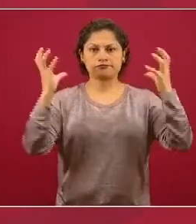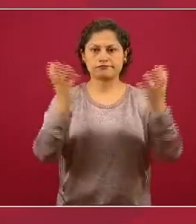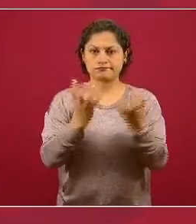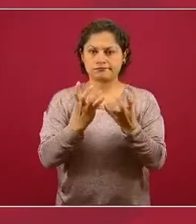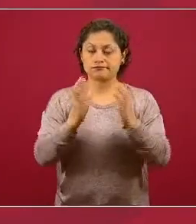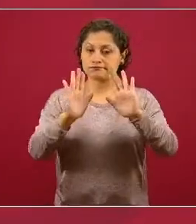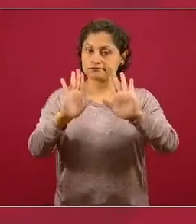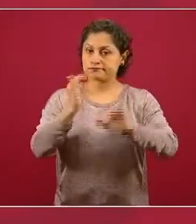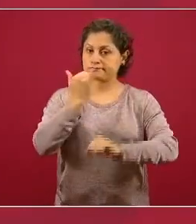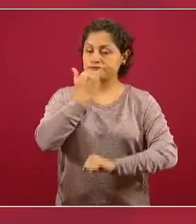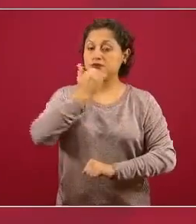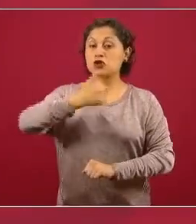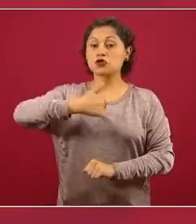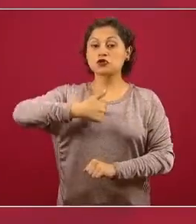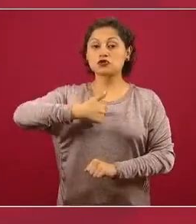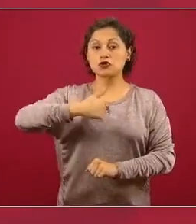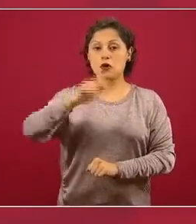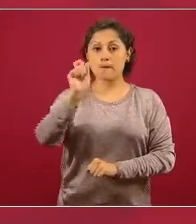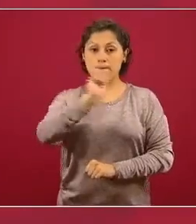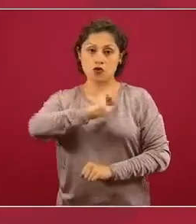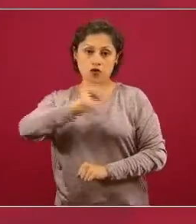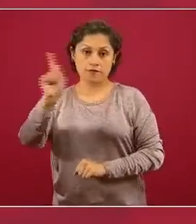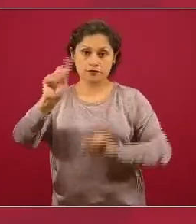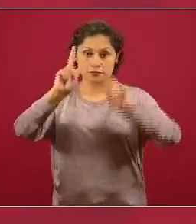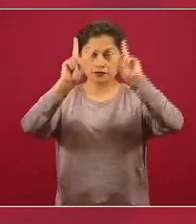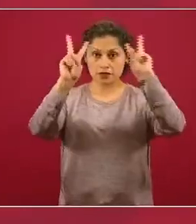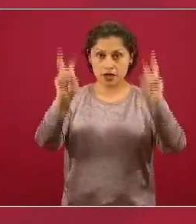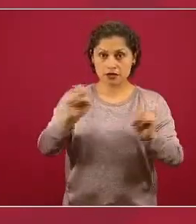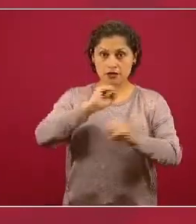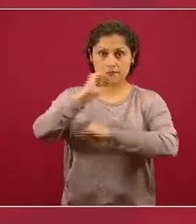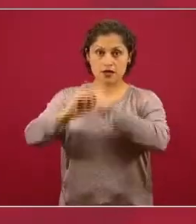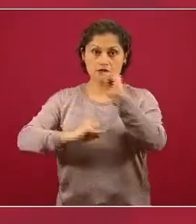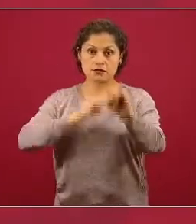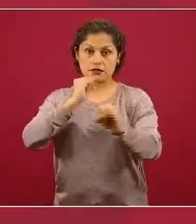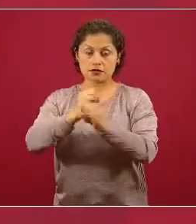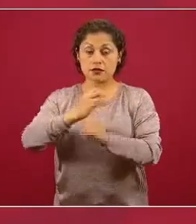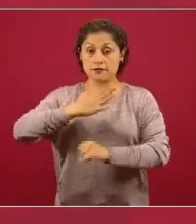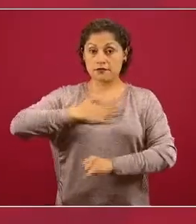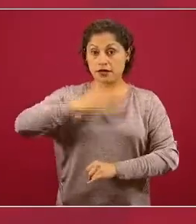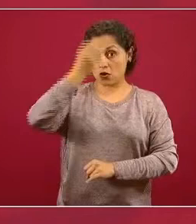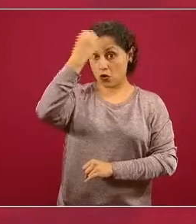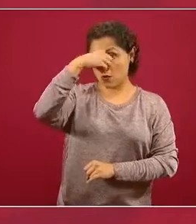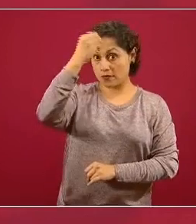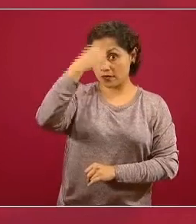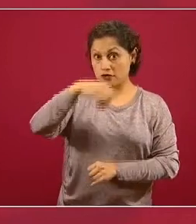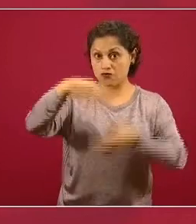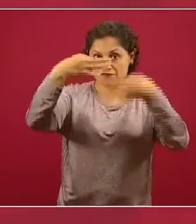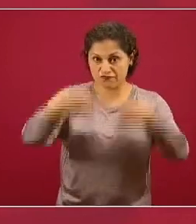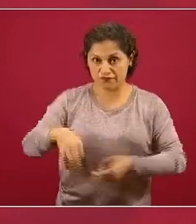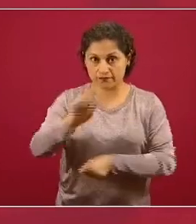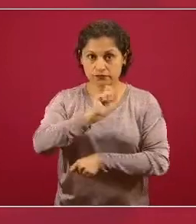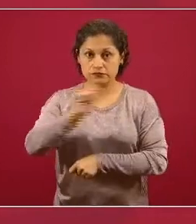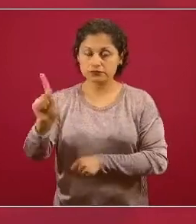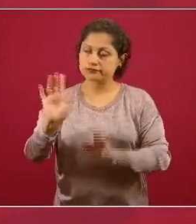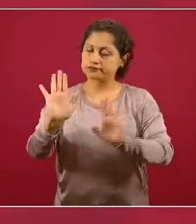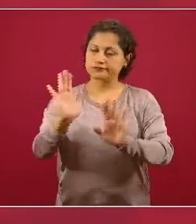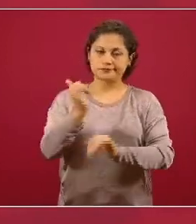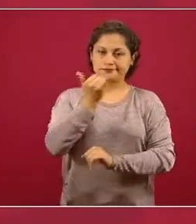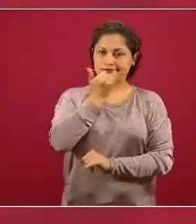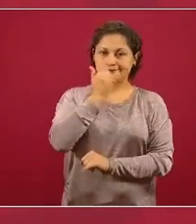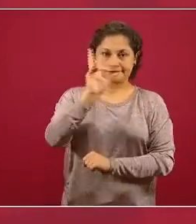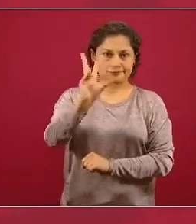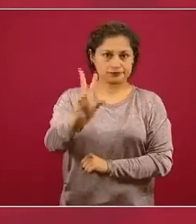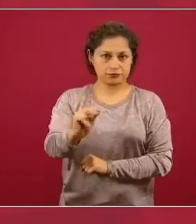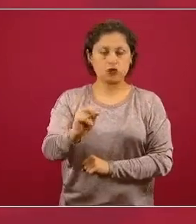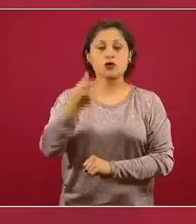ni especialista en relaciones internacionales ni tengo atribuciones específicas para opinar al respecto, quiero aclararlo. Lo que sí puedo decir